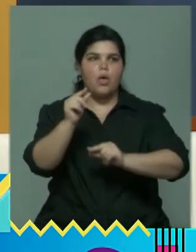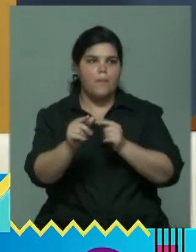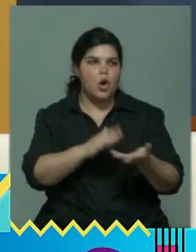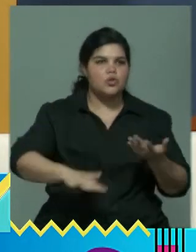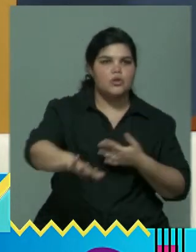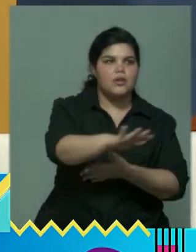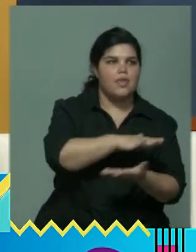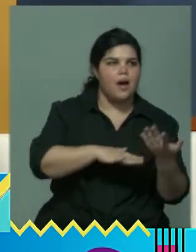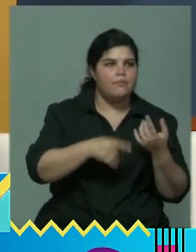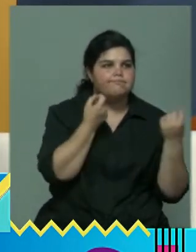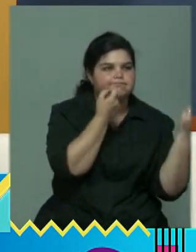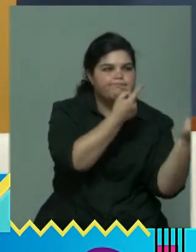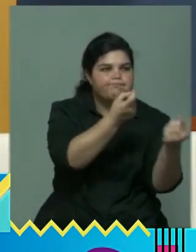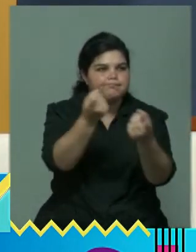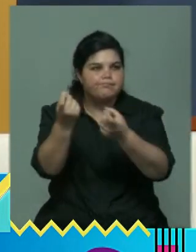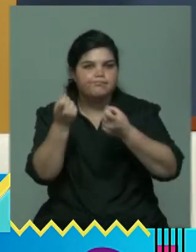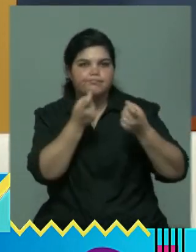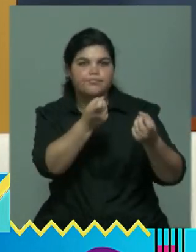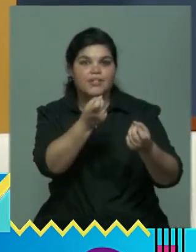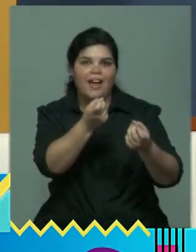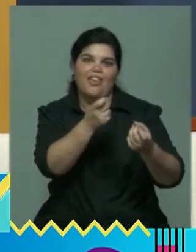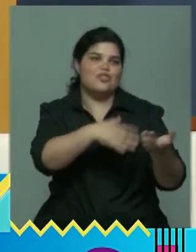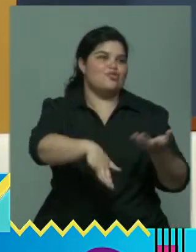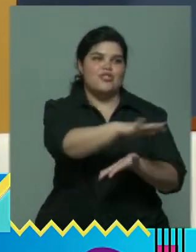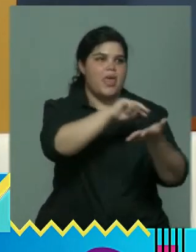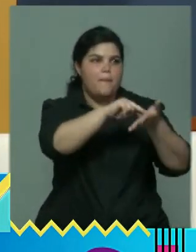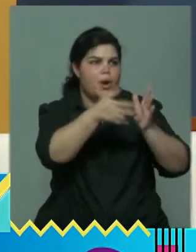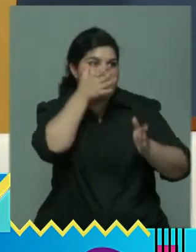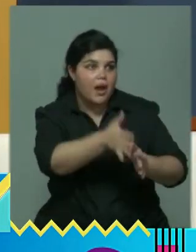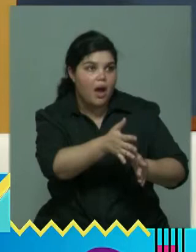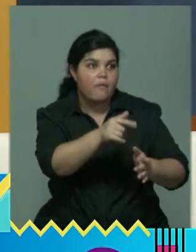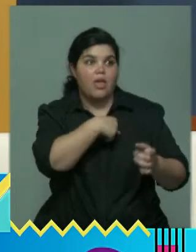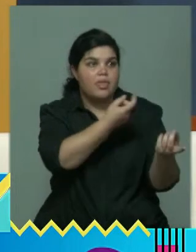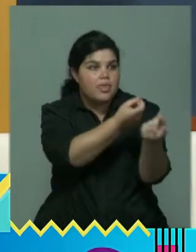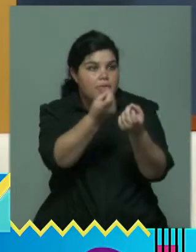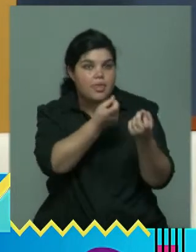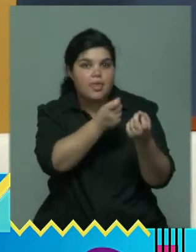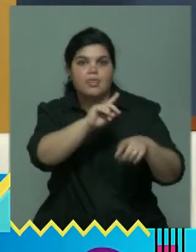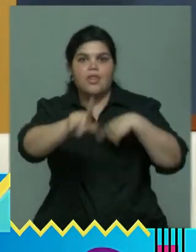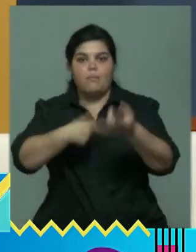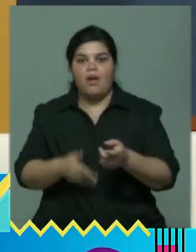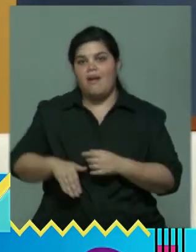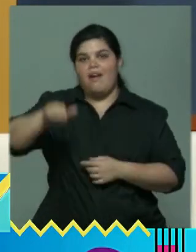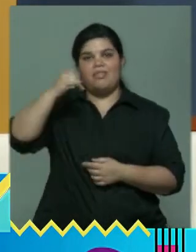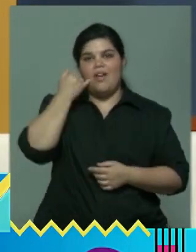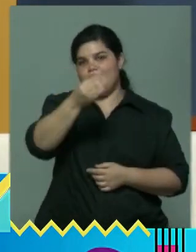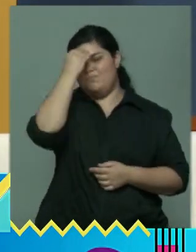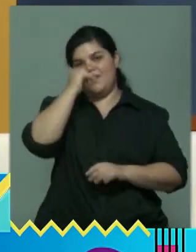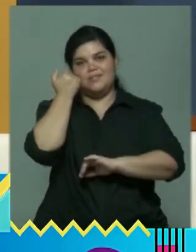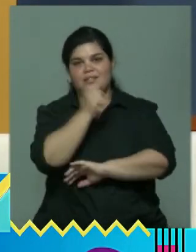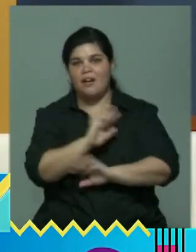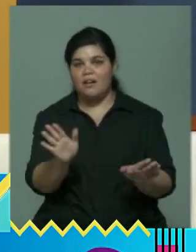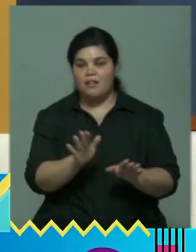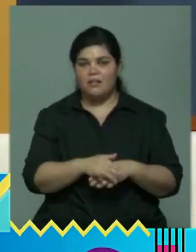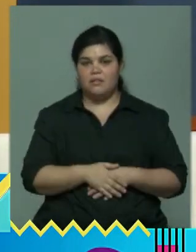entonces la sociedad en sí es muy conflictiva, entonces bueno, la escuela tiene que ser el ámbito donde se cubre un poco de eso, ¿sí? Y donde se